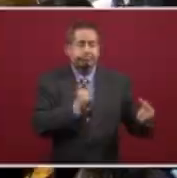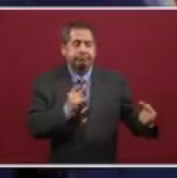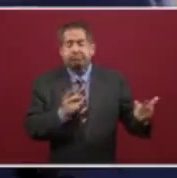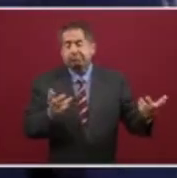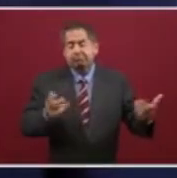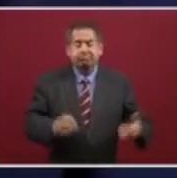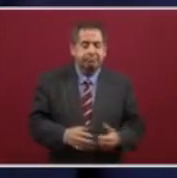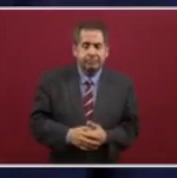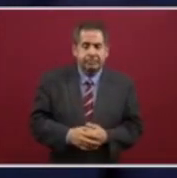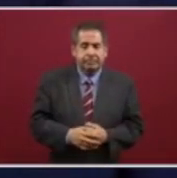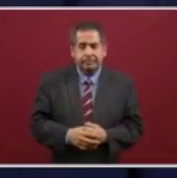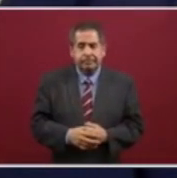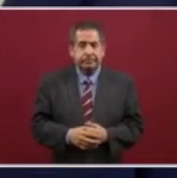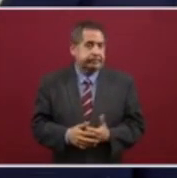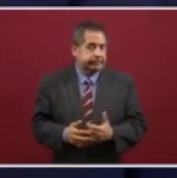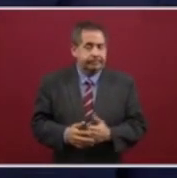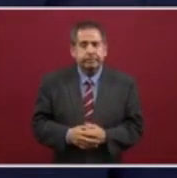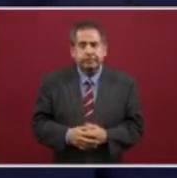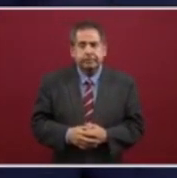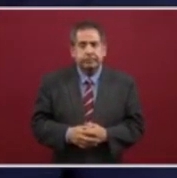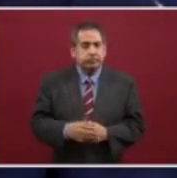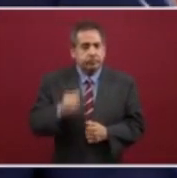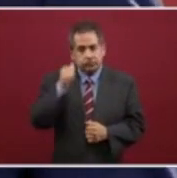y siempre